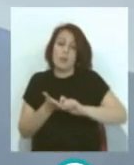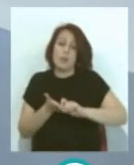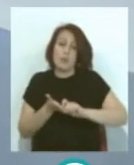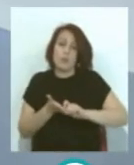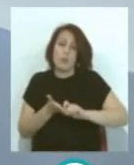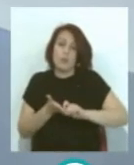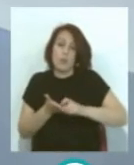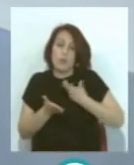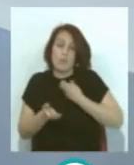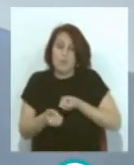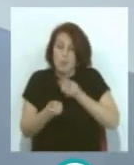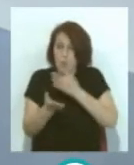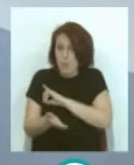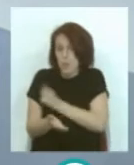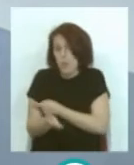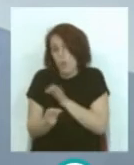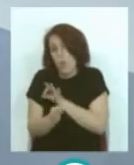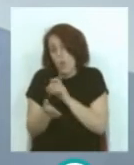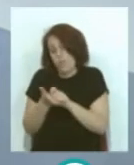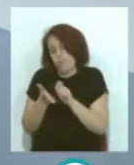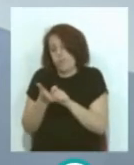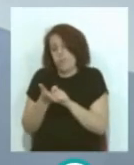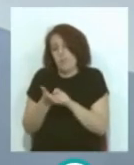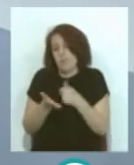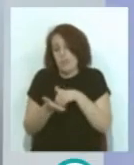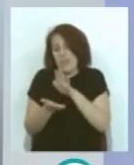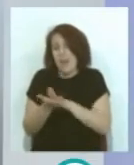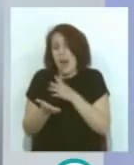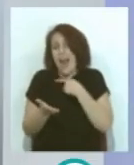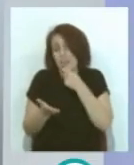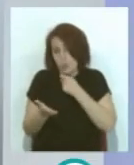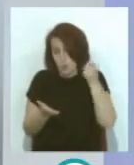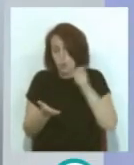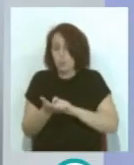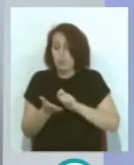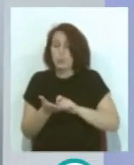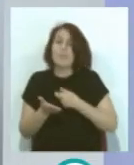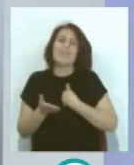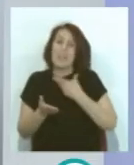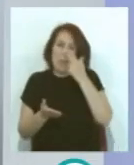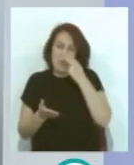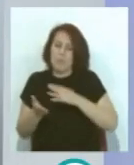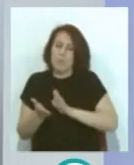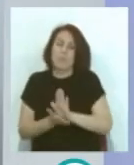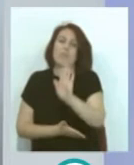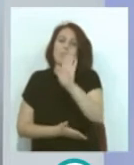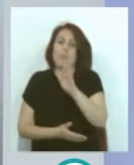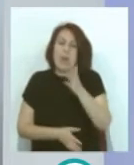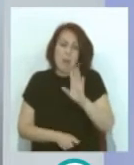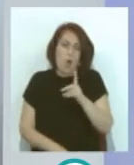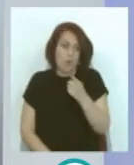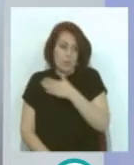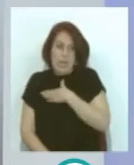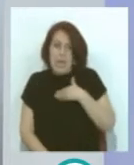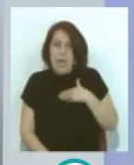el informador deportivo también haya puesto, sobre todo el acta del árbitro. Sí, levanta el pie excesivamente alto, pero en ningún momento creemos que haya